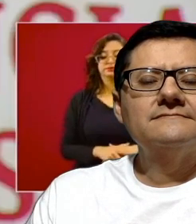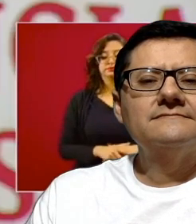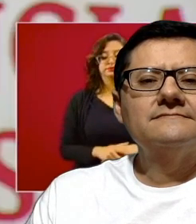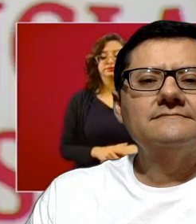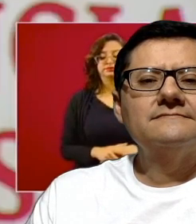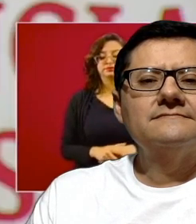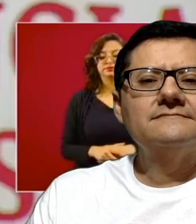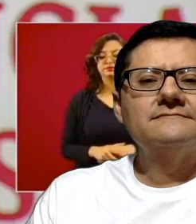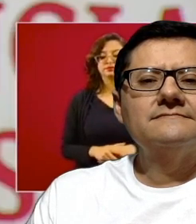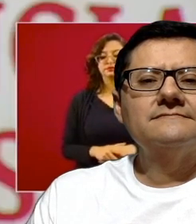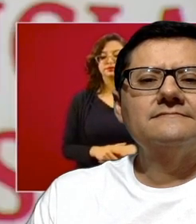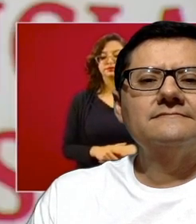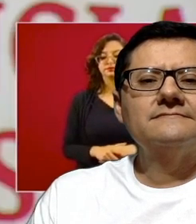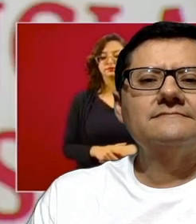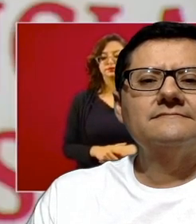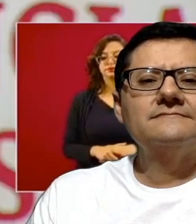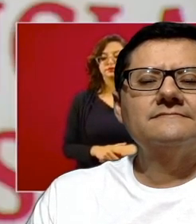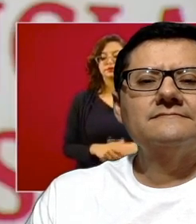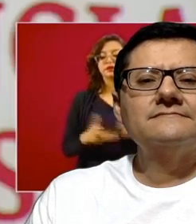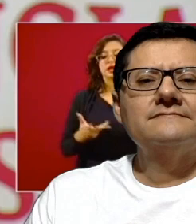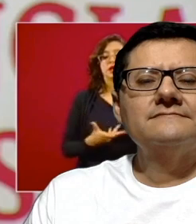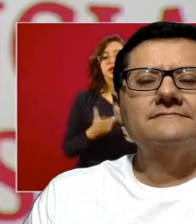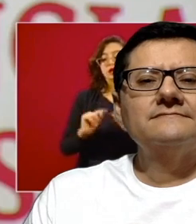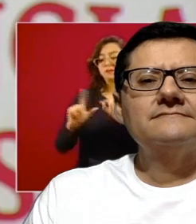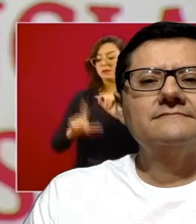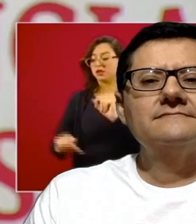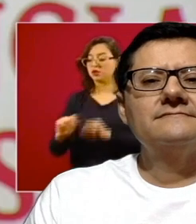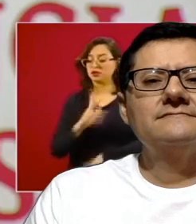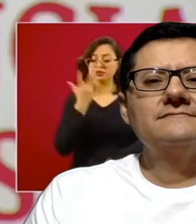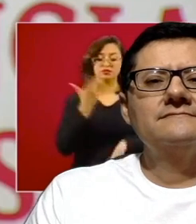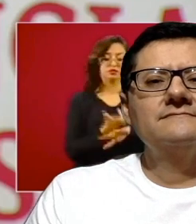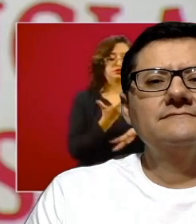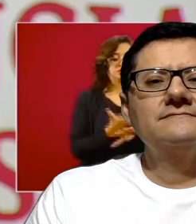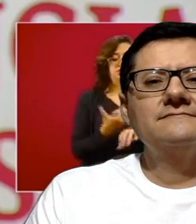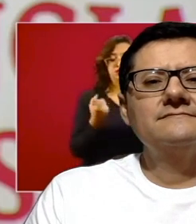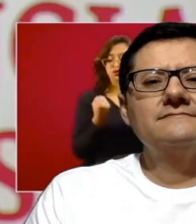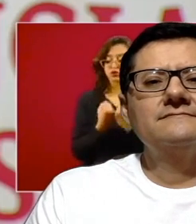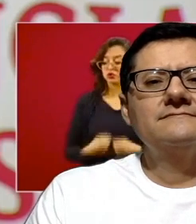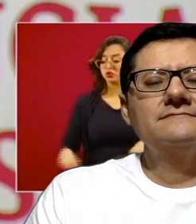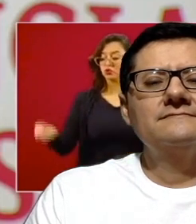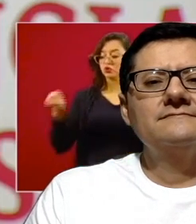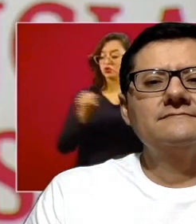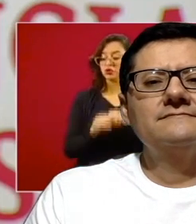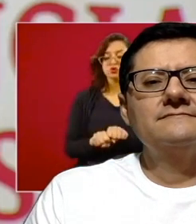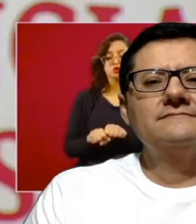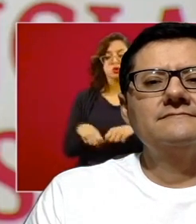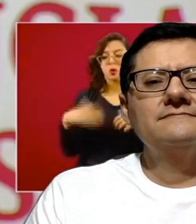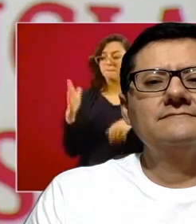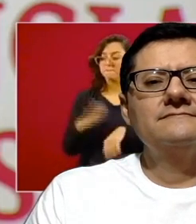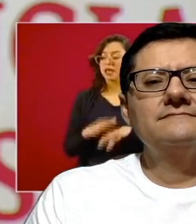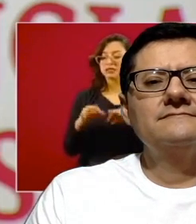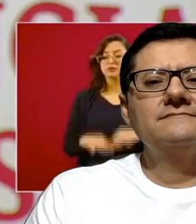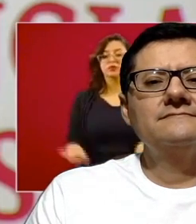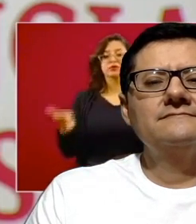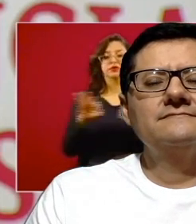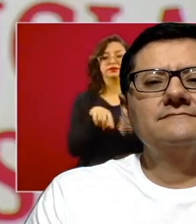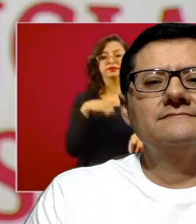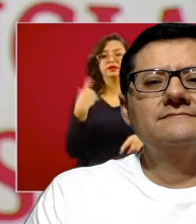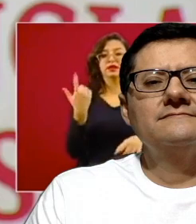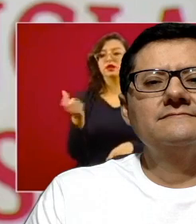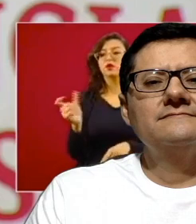se convirtió en el mayor socio comercial de los Estados Unidos por primera vez en 2019. Todos los